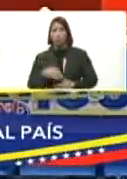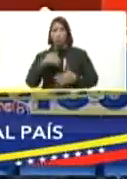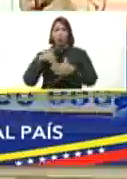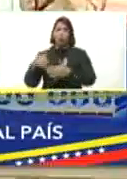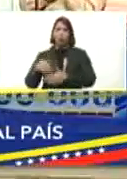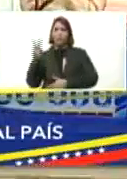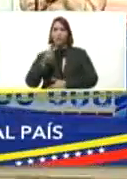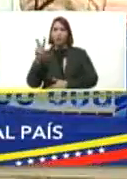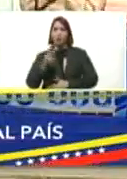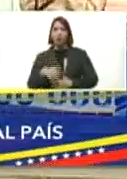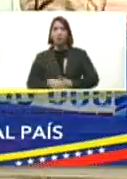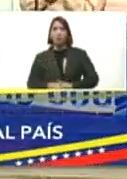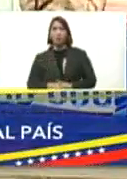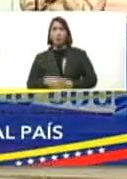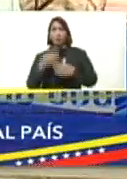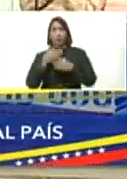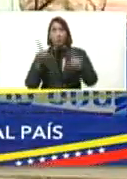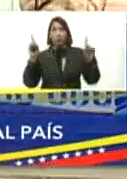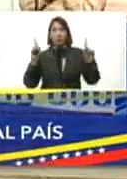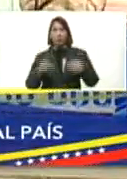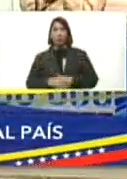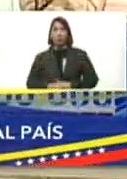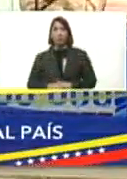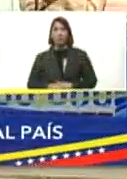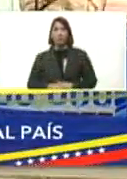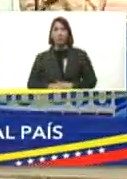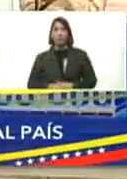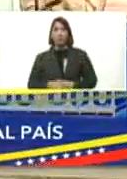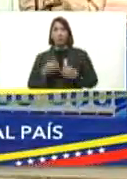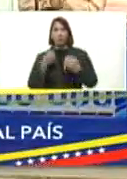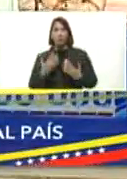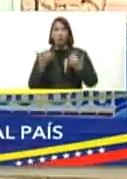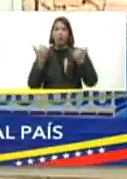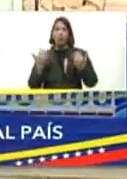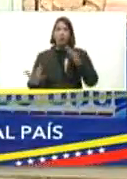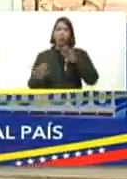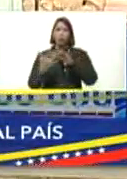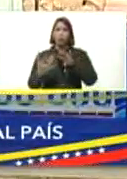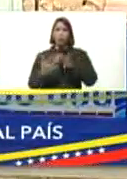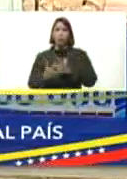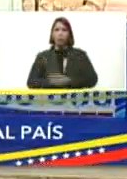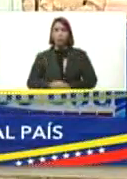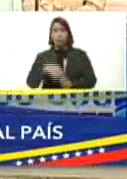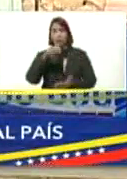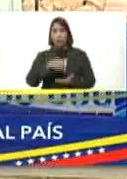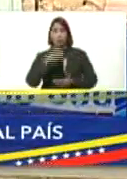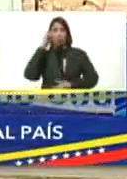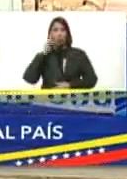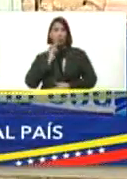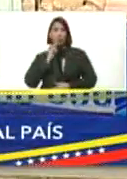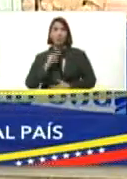Venezuela, por la democracia. Bueno, ahora nos vamos directamente al Estado Bolívar.